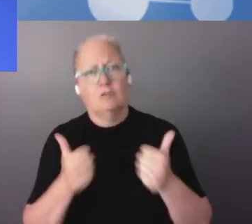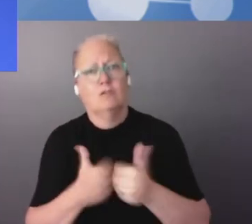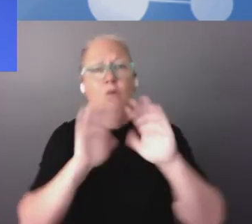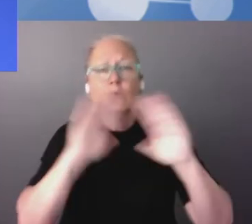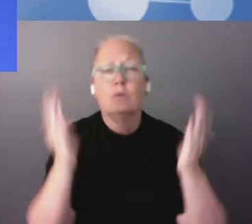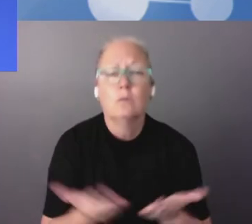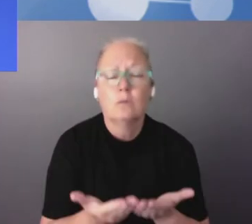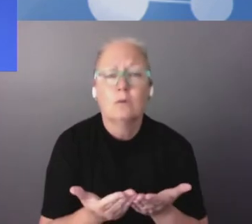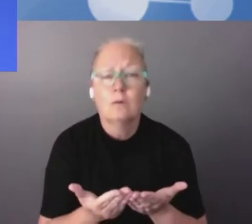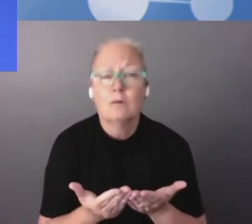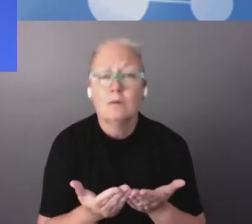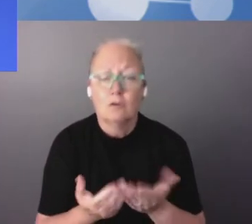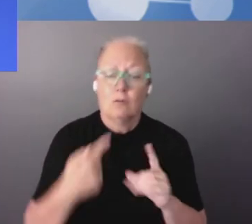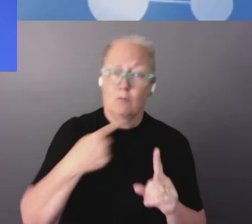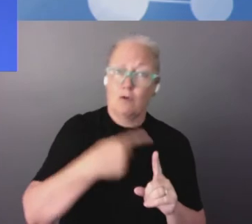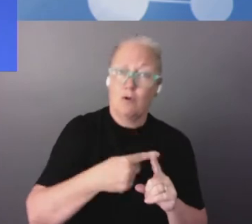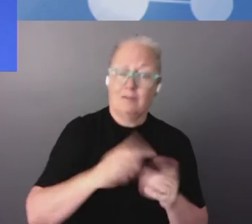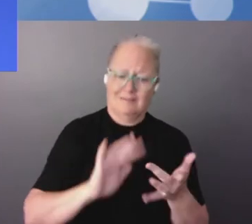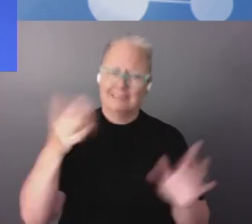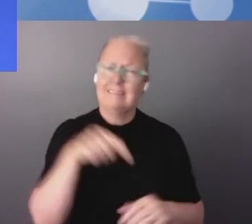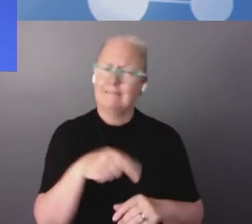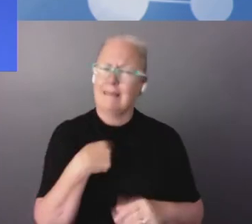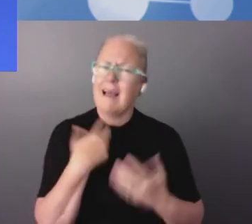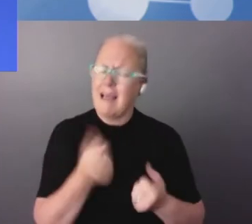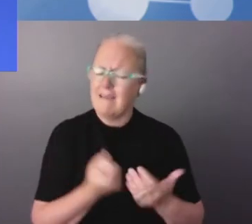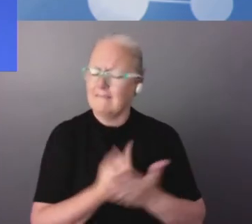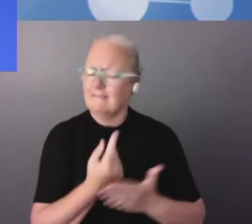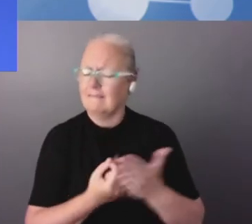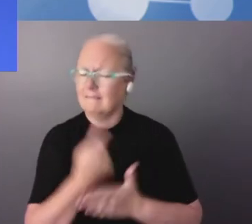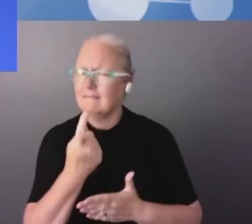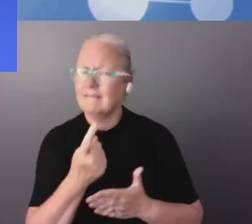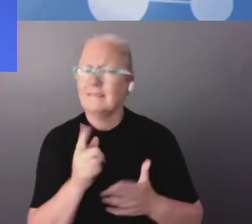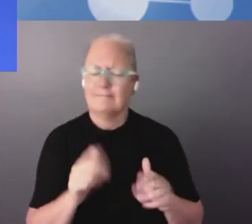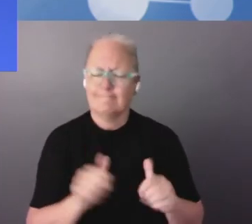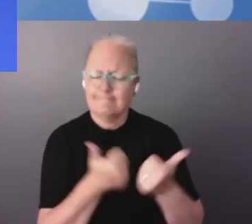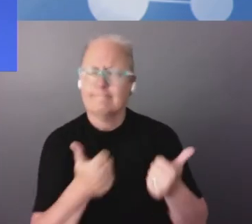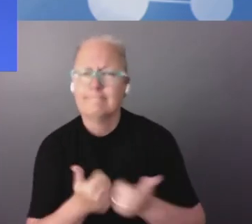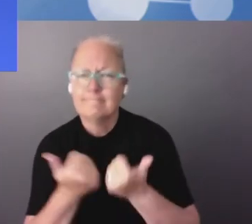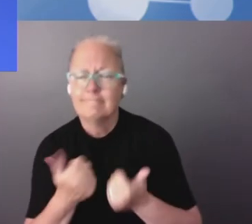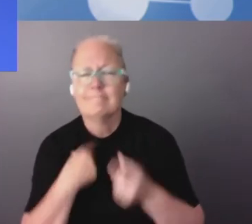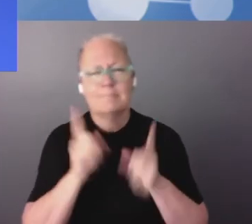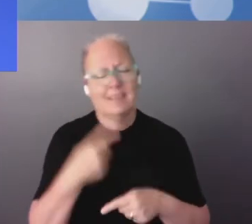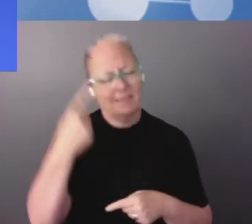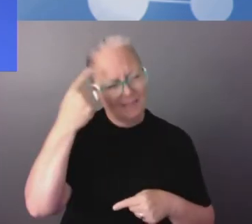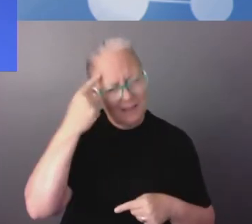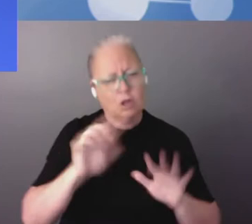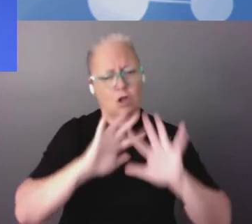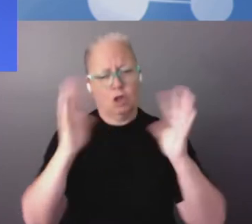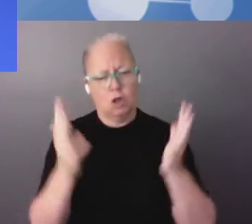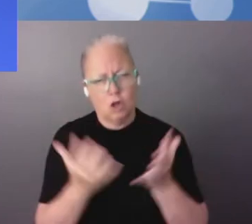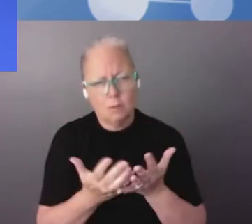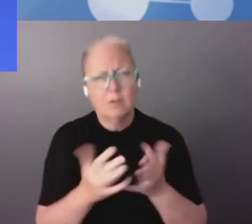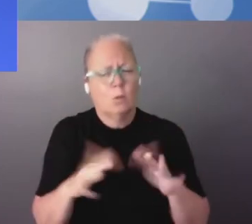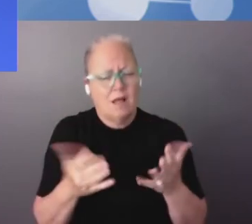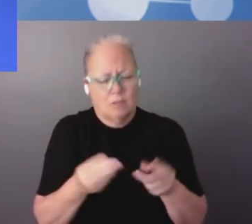Internet, tenemos que elaborar soluciones globales en el contexto de Internet. Así